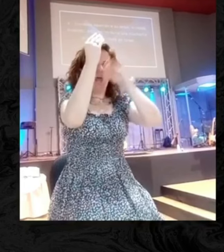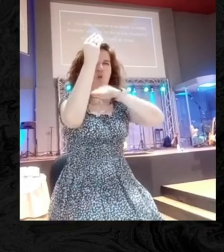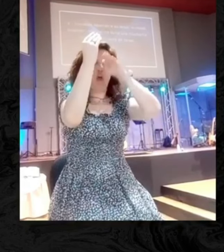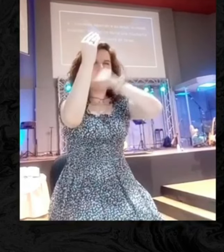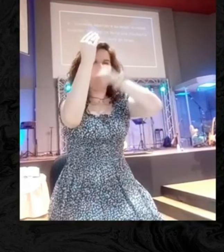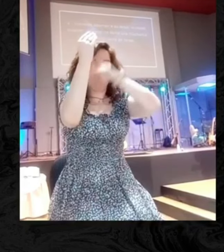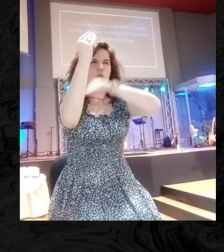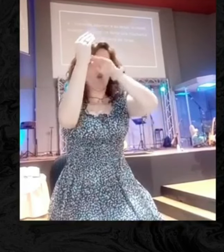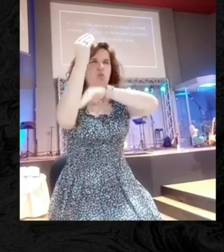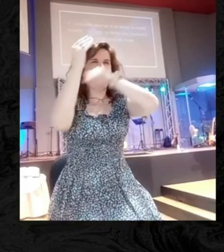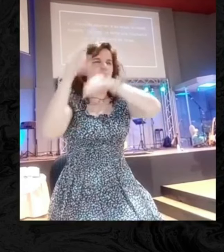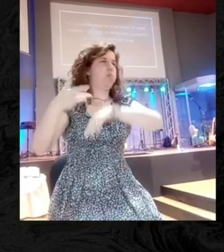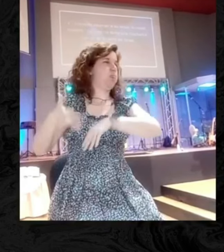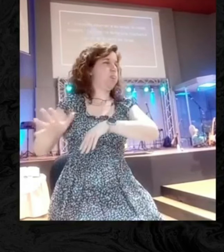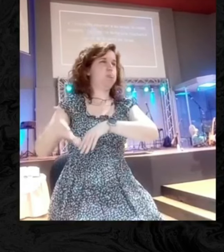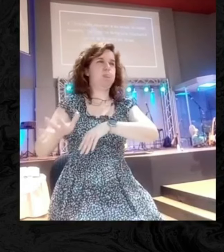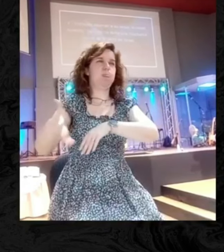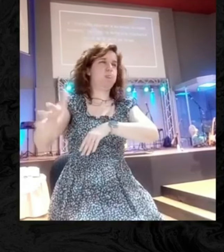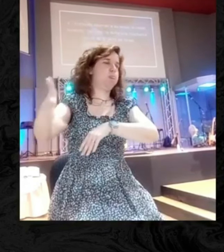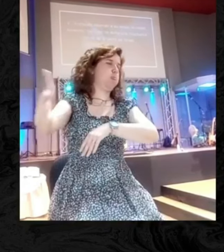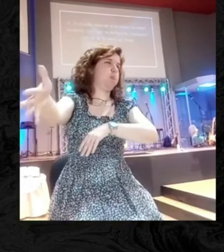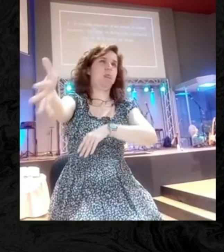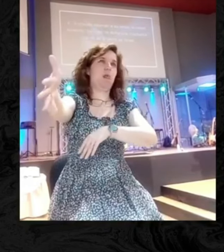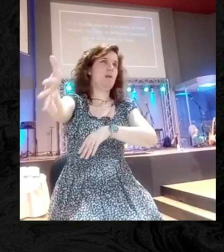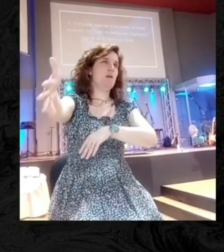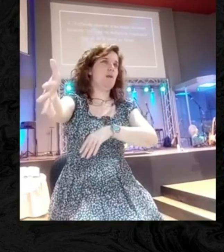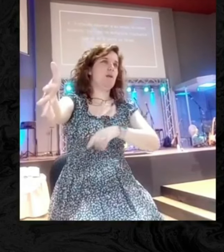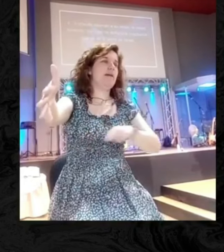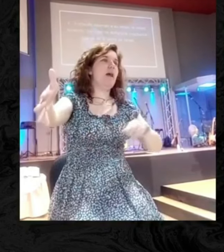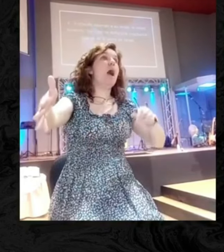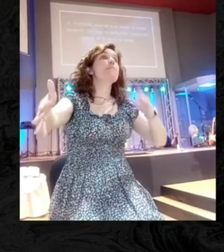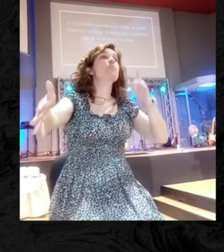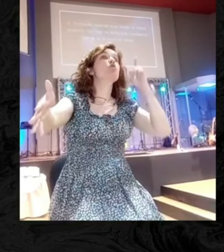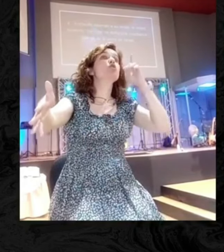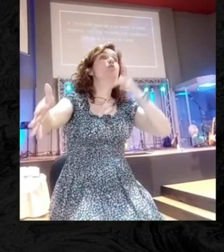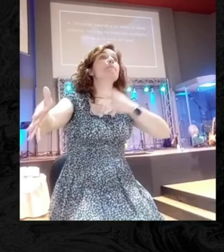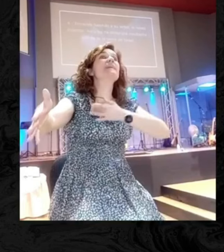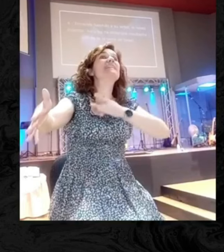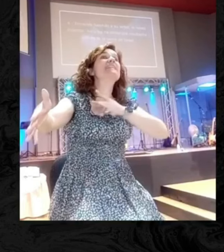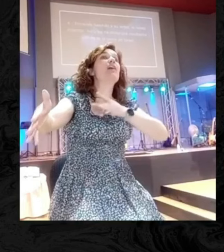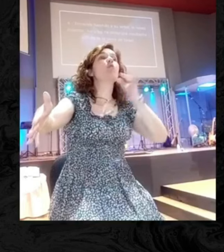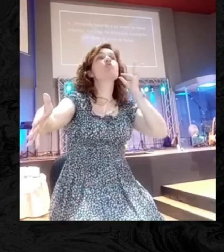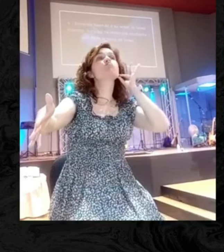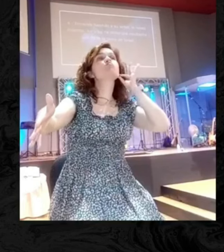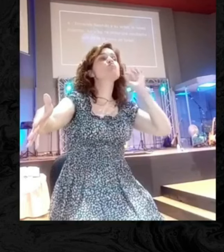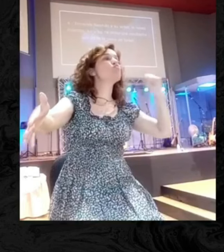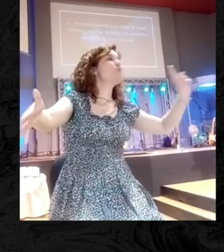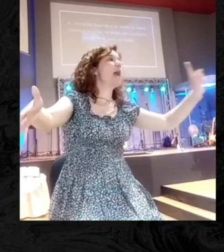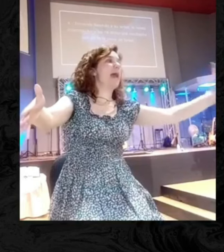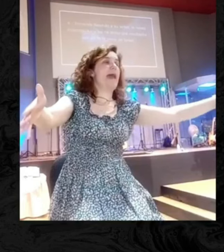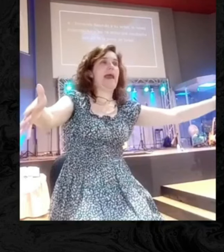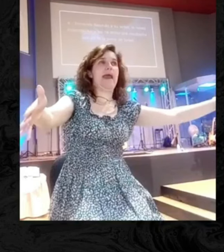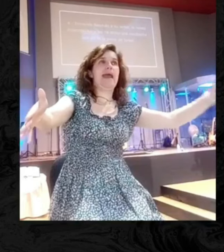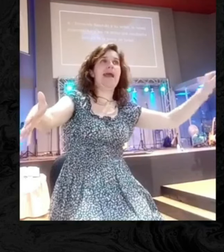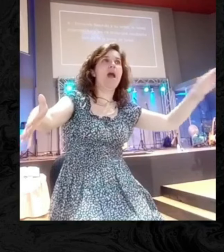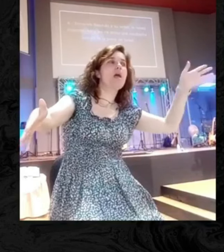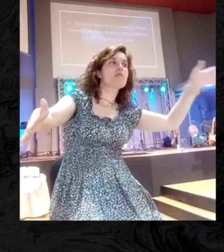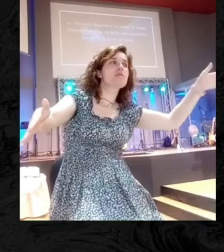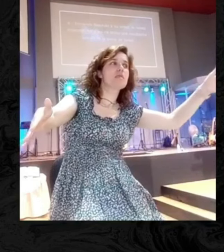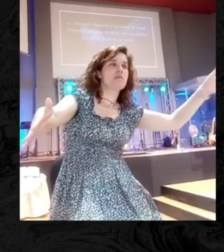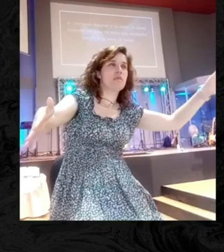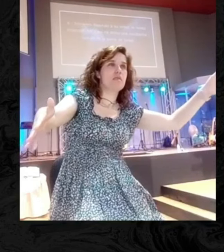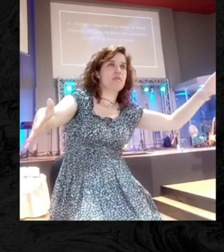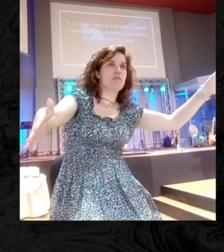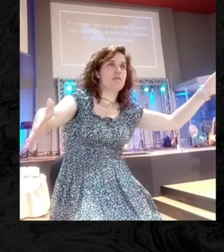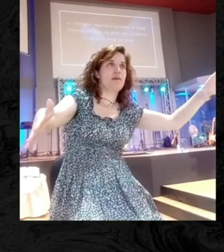había sucedido y como Dios los había Librado Amén Así que esto era importante muy bien entonces